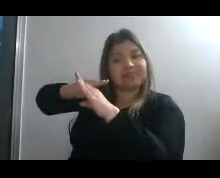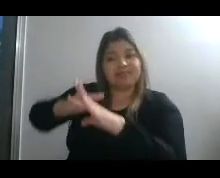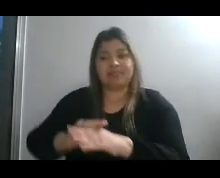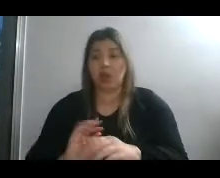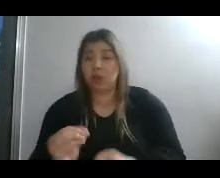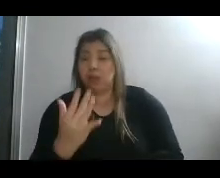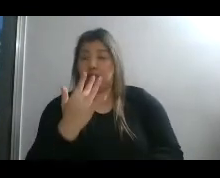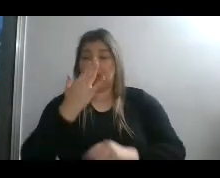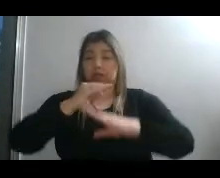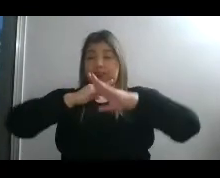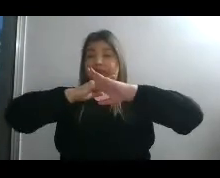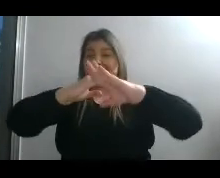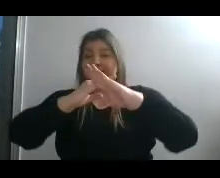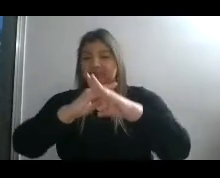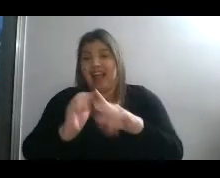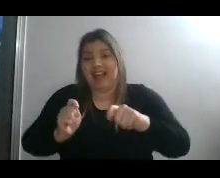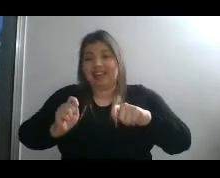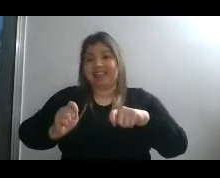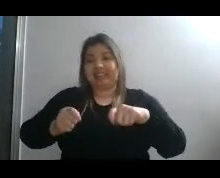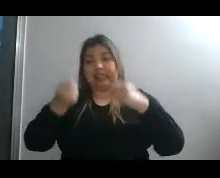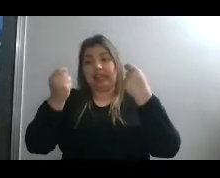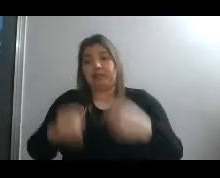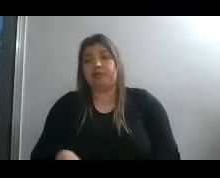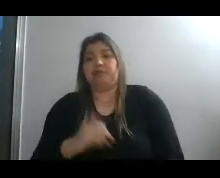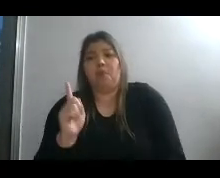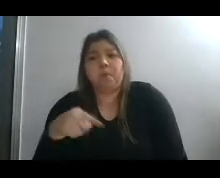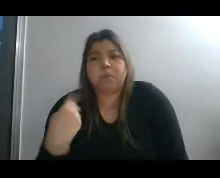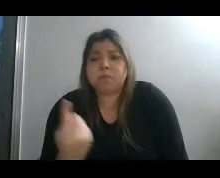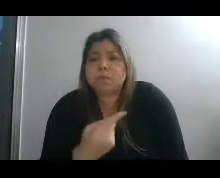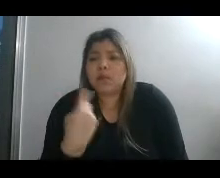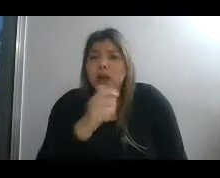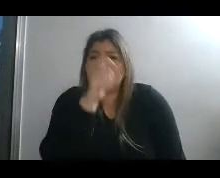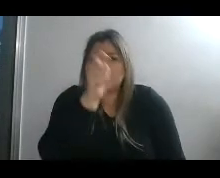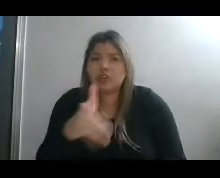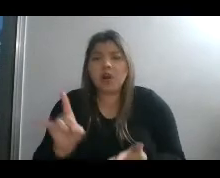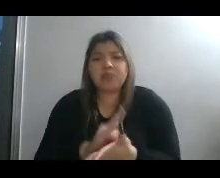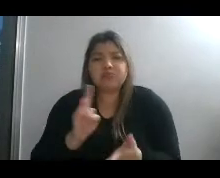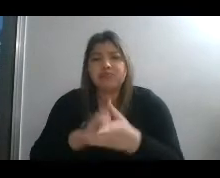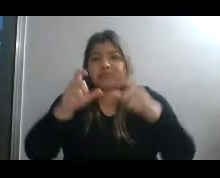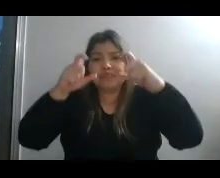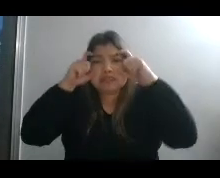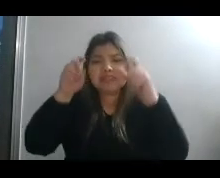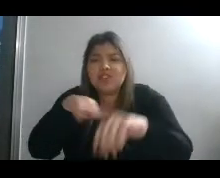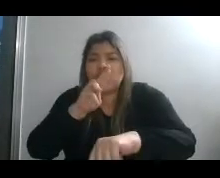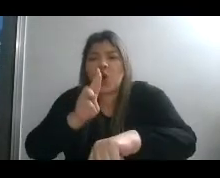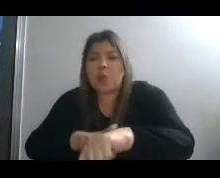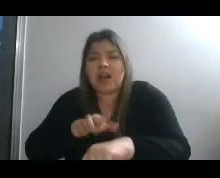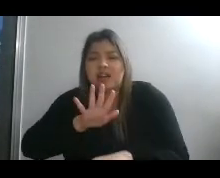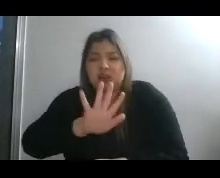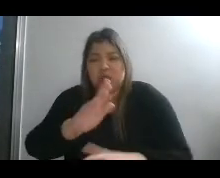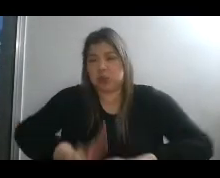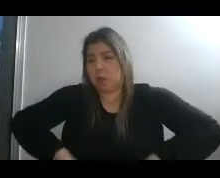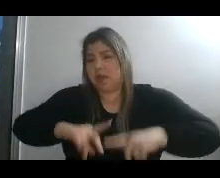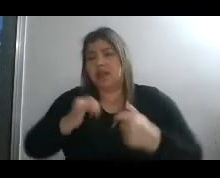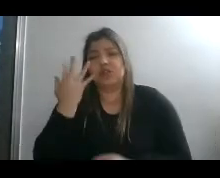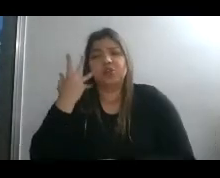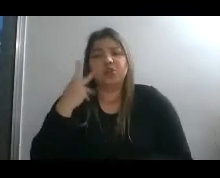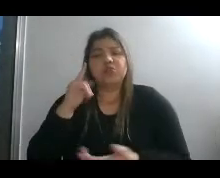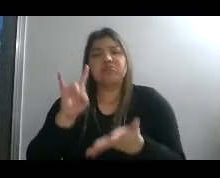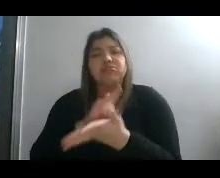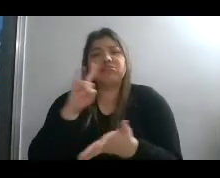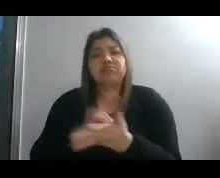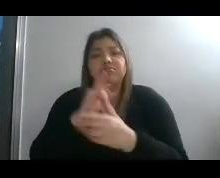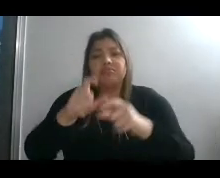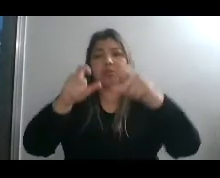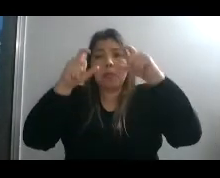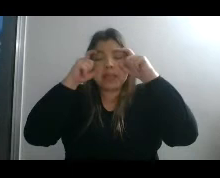ideas, si la persona tiene gafas normal recetadas, porque hacen parte de su vida para realizar las labores, eso no lo